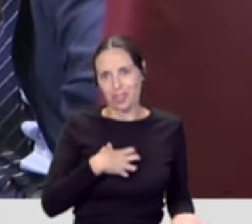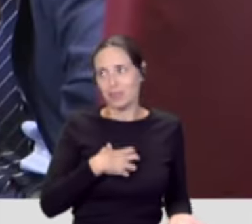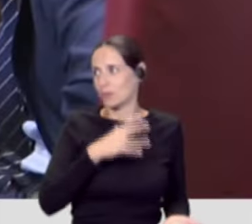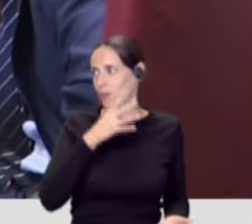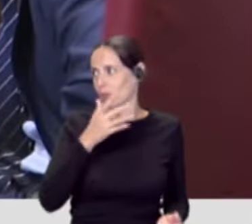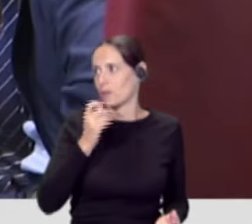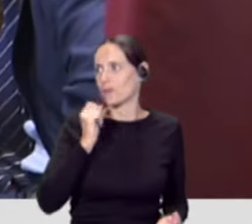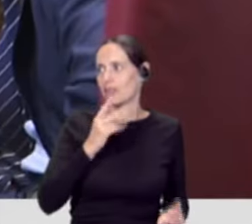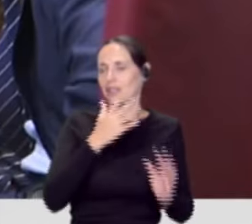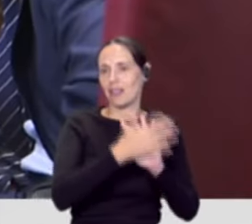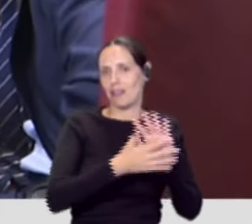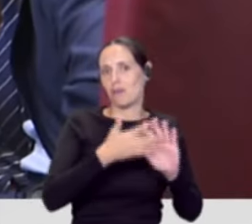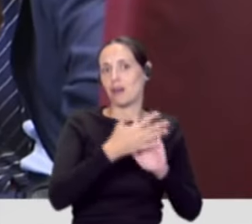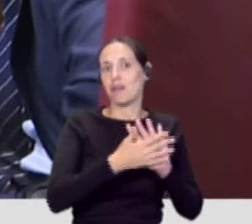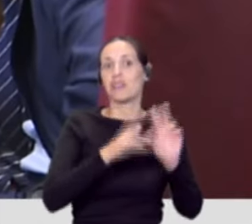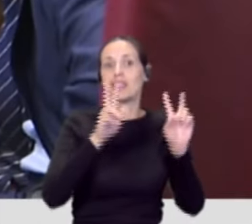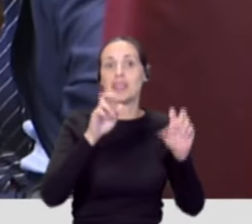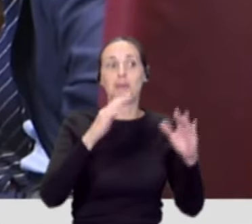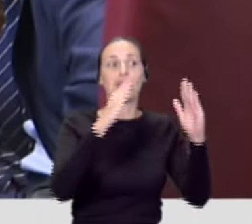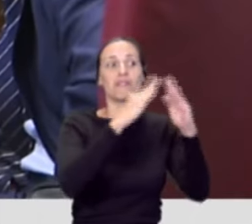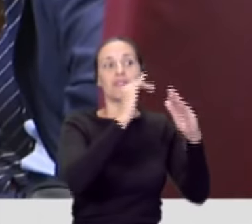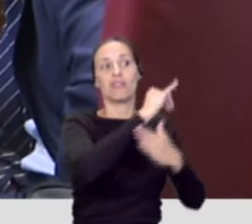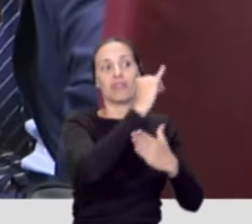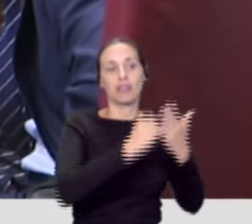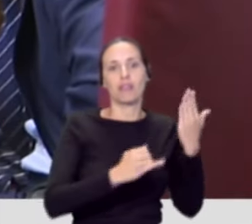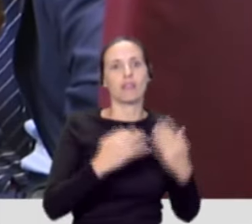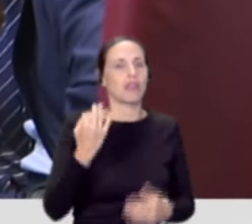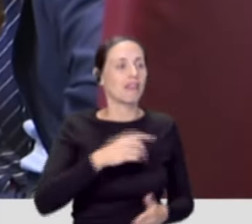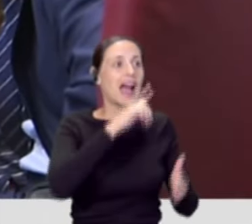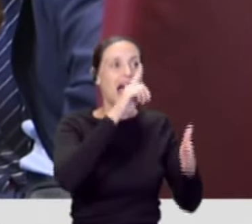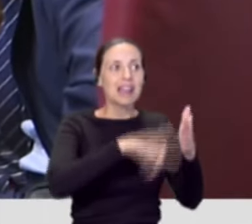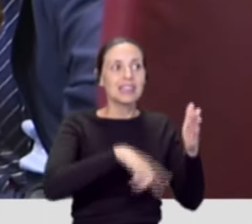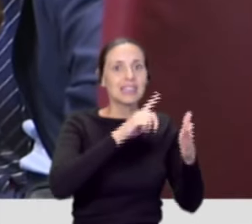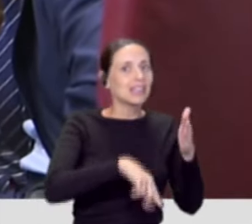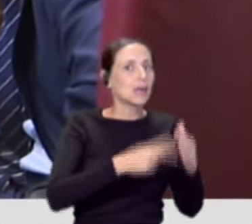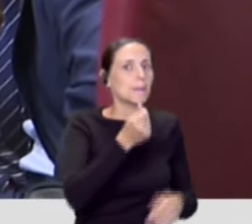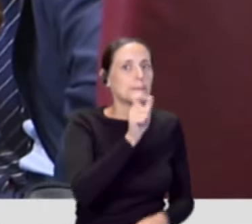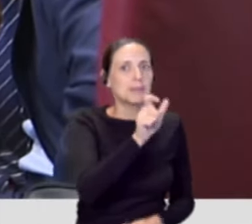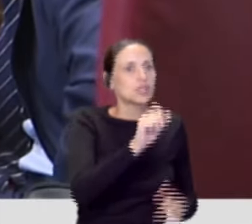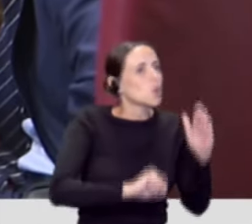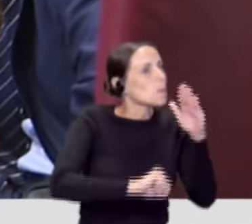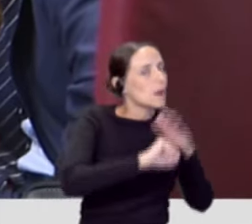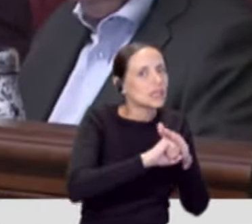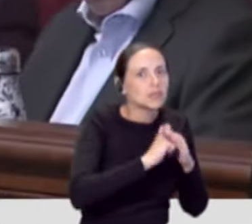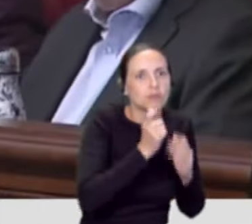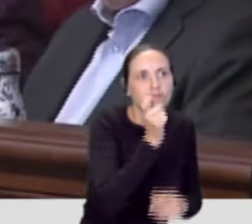de la crisis de vivienda, que también hay que poner topes a los alquileres, también hay que poner, que eso es una